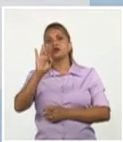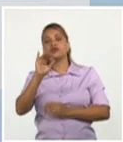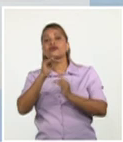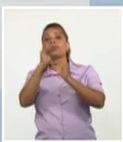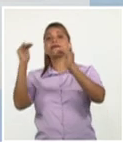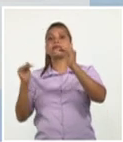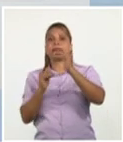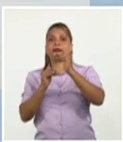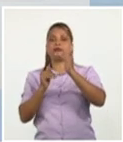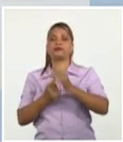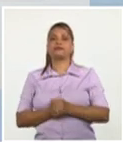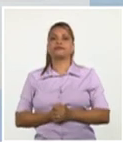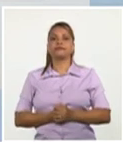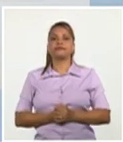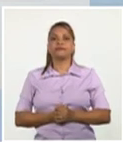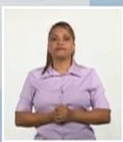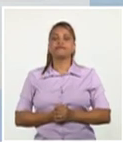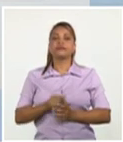menos. Es el